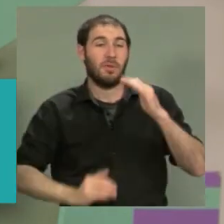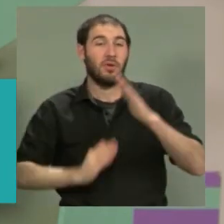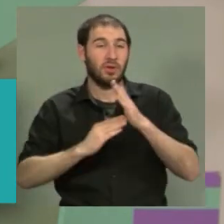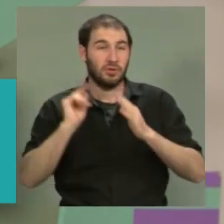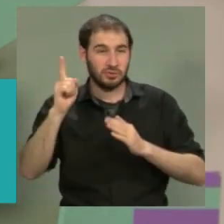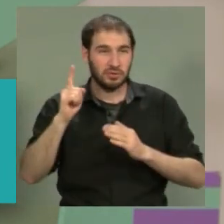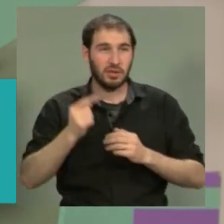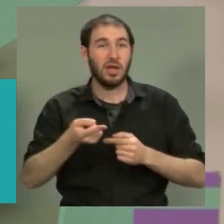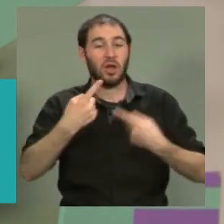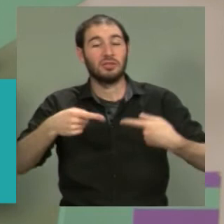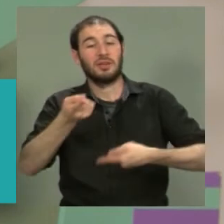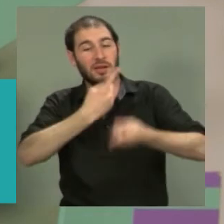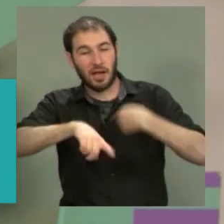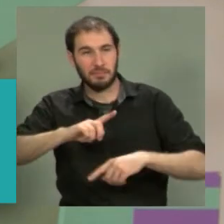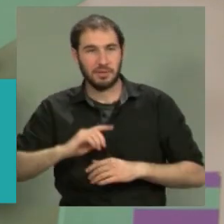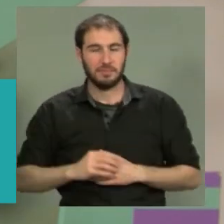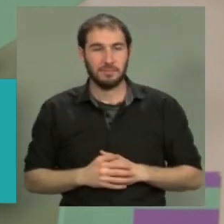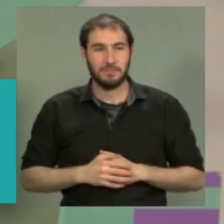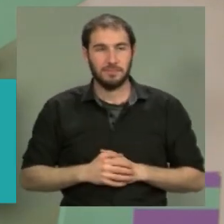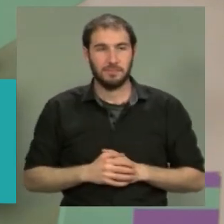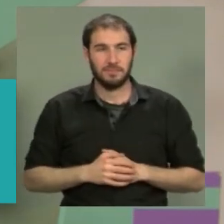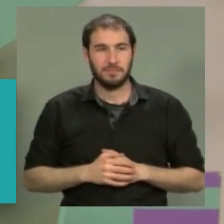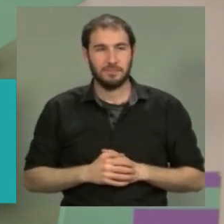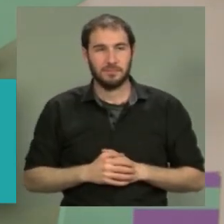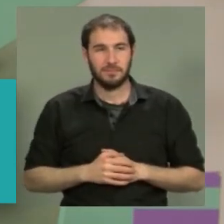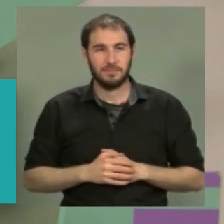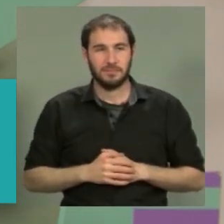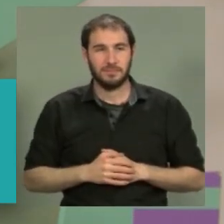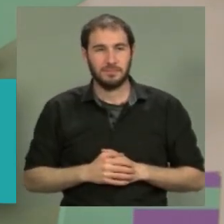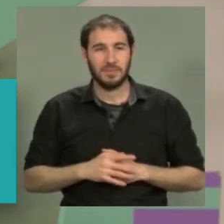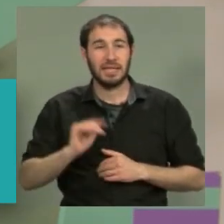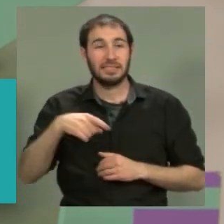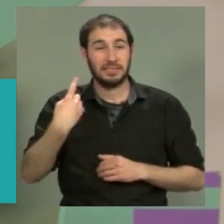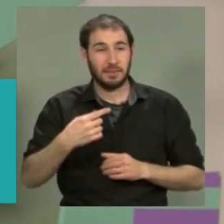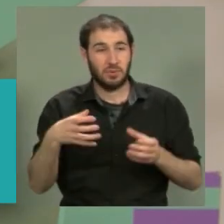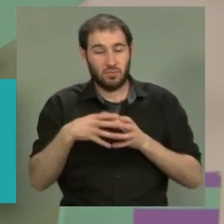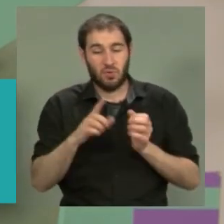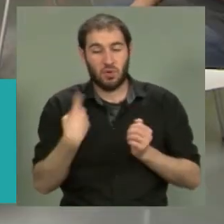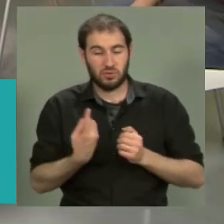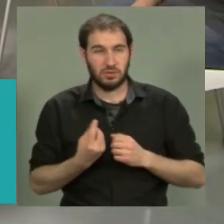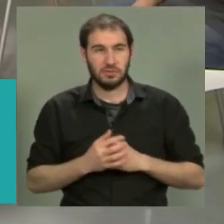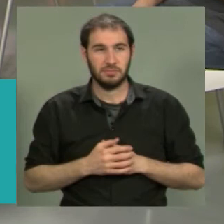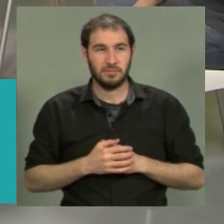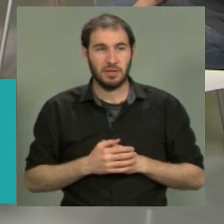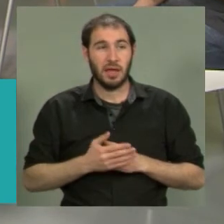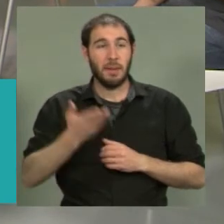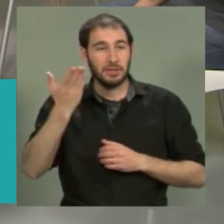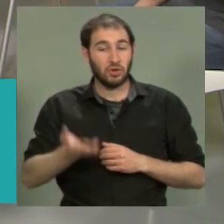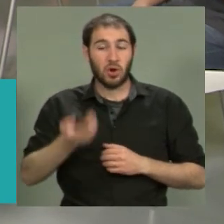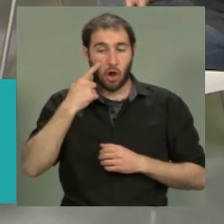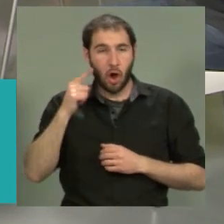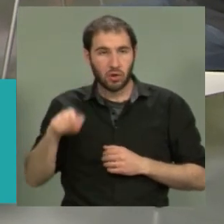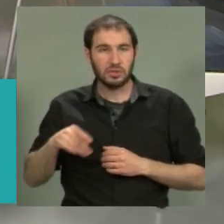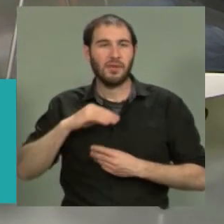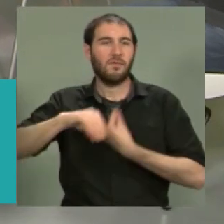Todopoderoso, revierte situaciones. Y siempre nosotros que tenemos a alguien, a un conocido,